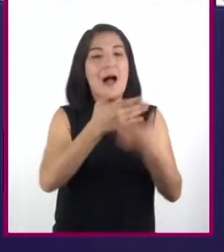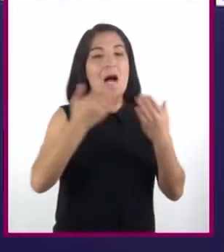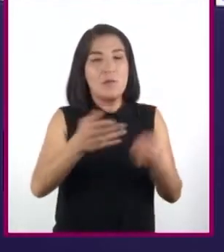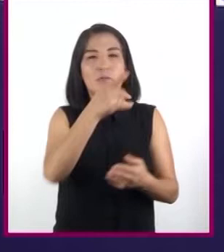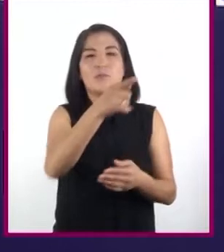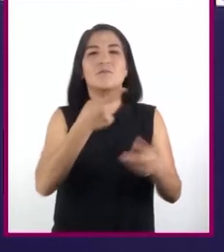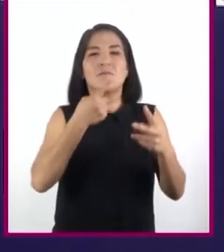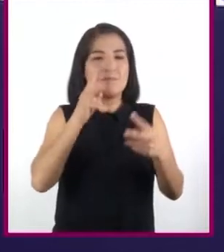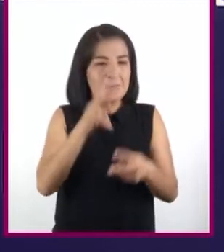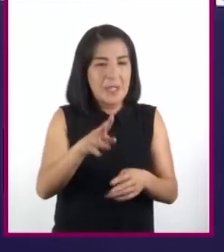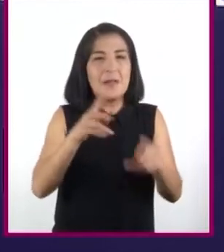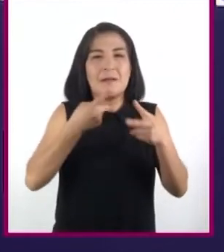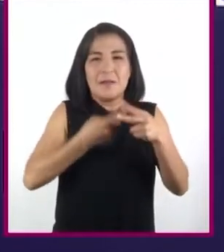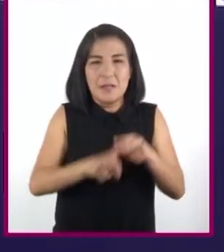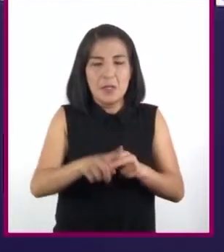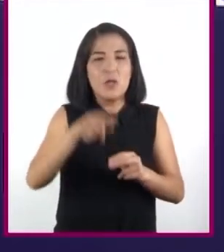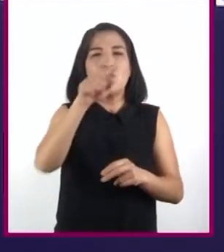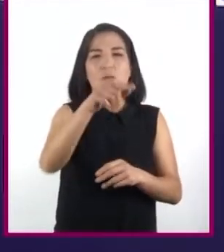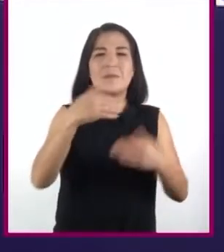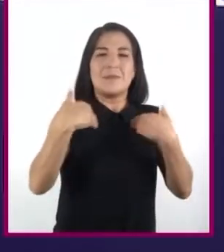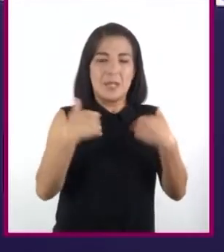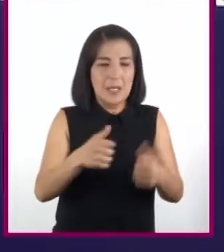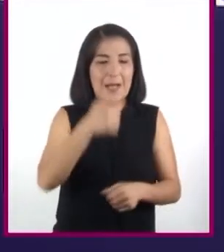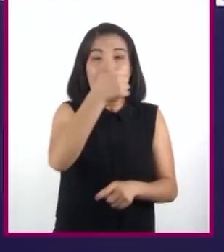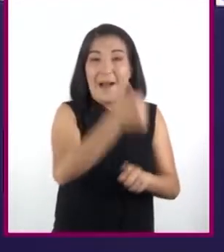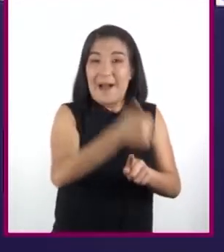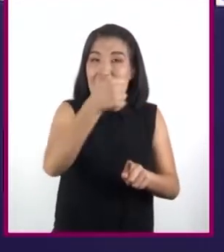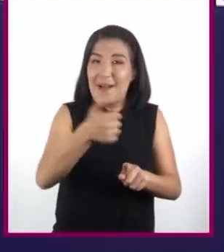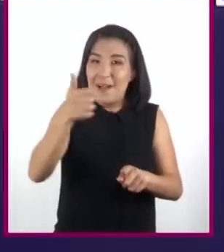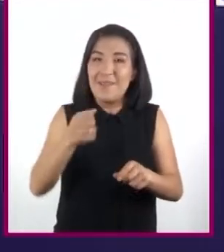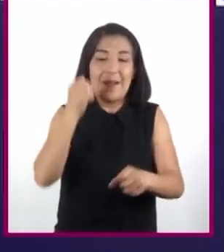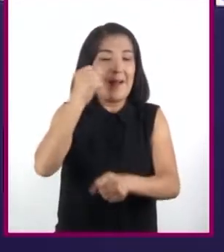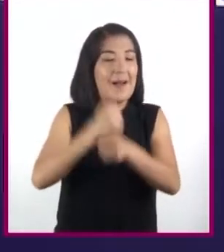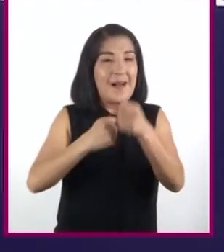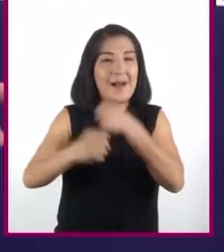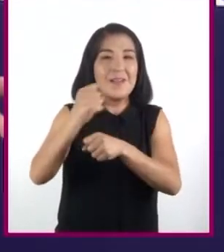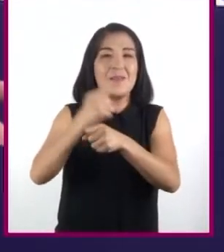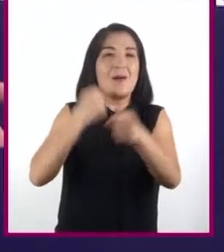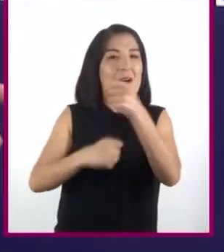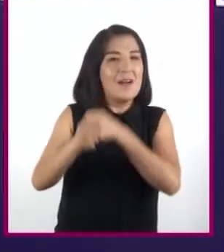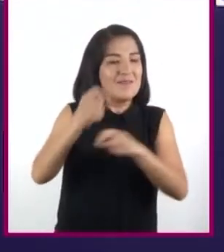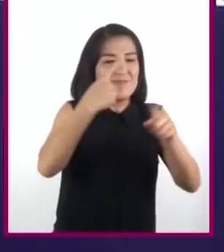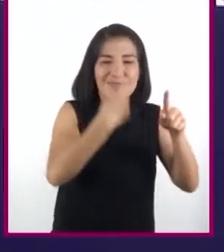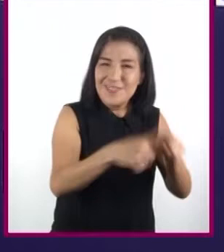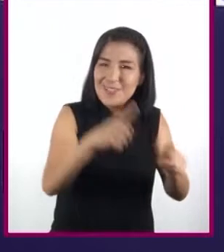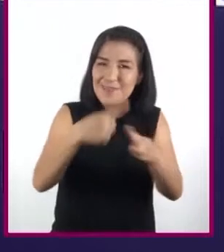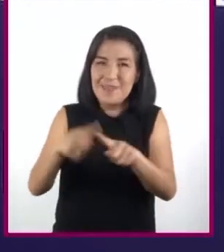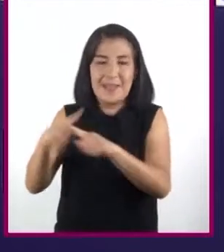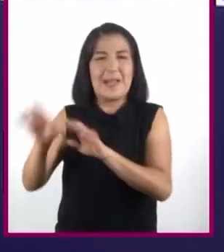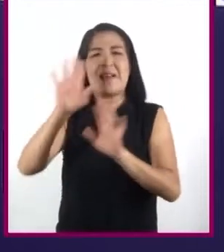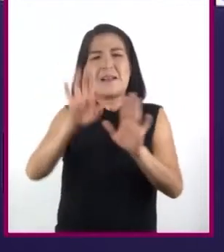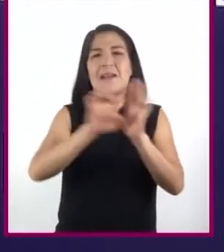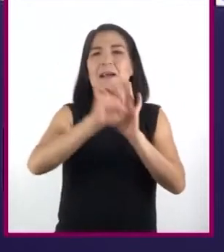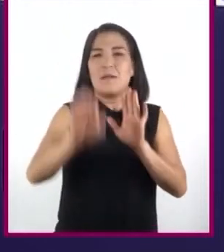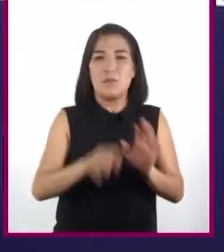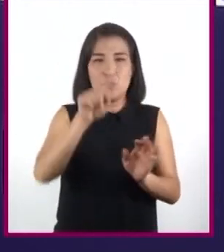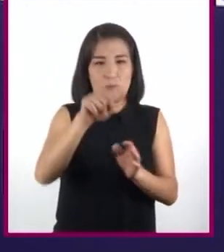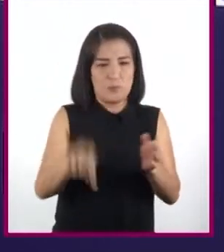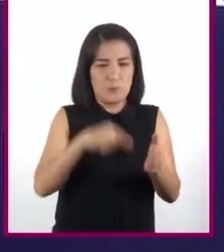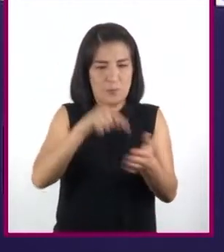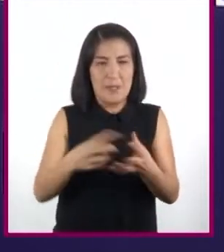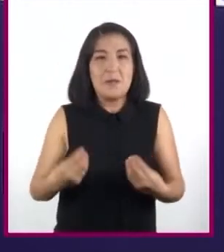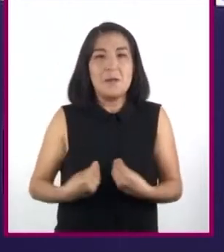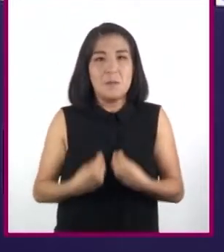que recuerdes que cada época tiene sus propias características. Por ejemplo, el lugar donde vives tiene